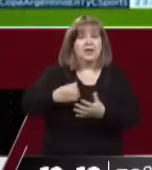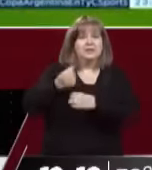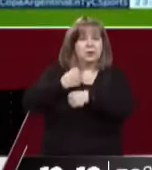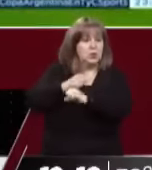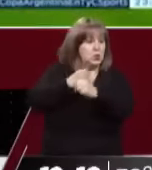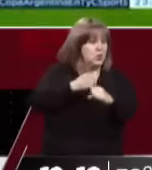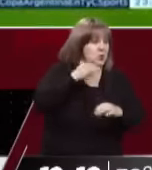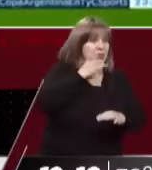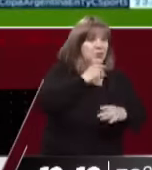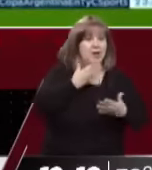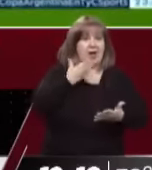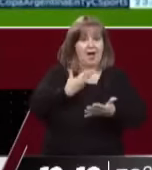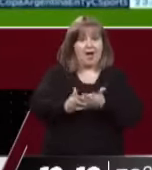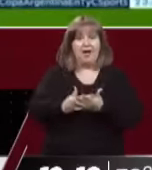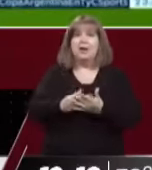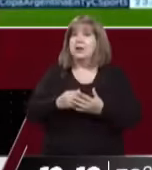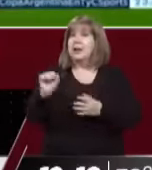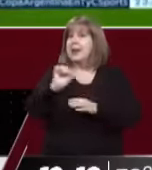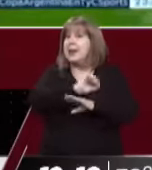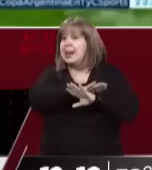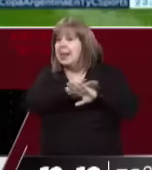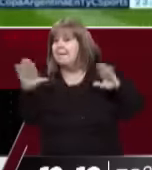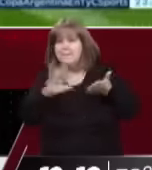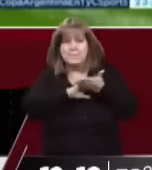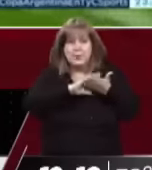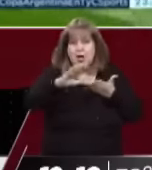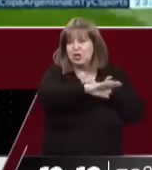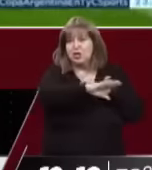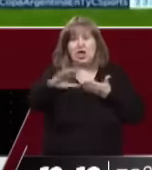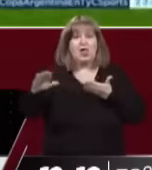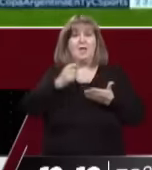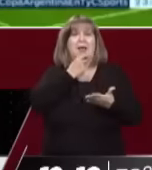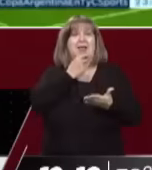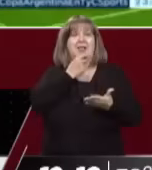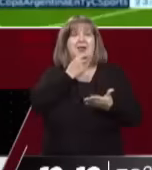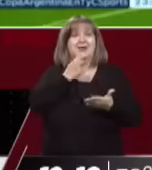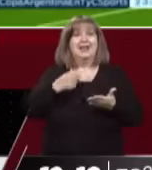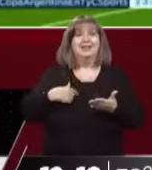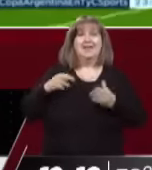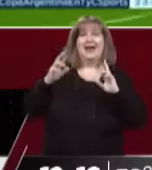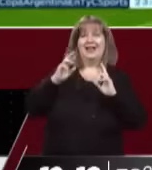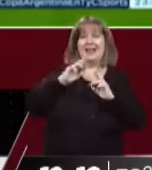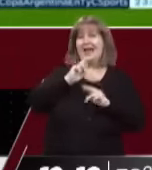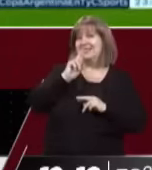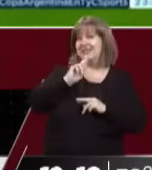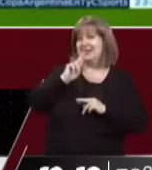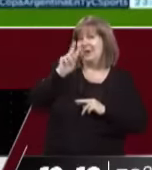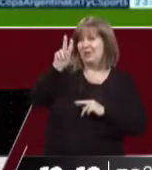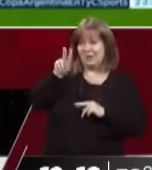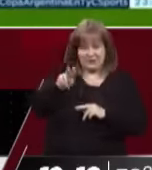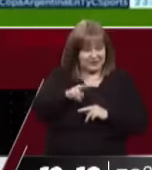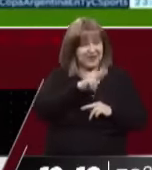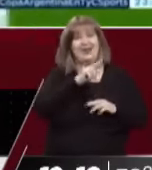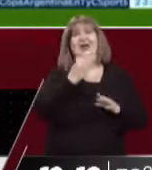chicas, ¿no? ¡Ah! Muy bien ahí. Bueno, vos estás en plena edad. Y sí, yo admito que sí, tiene razón acá.